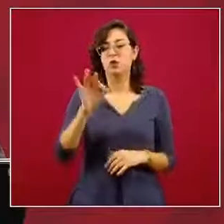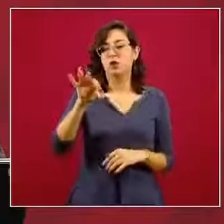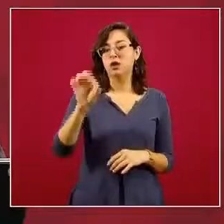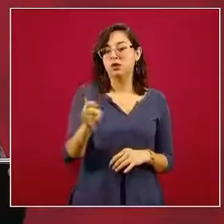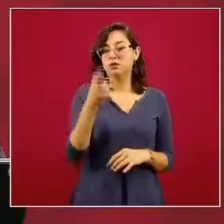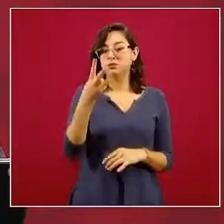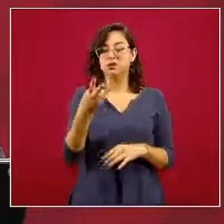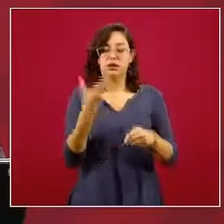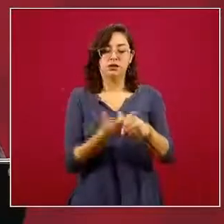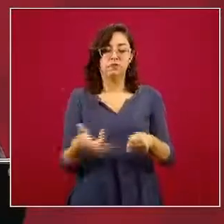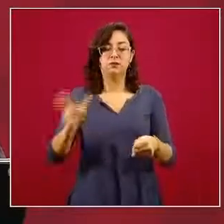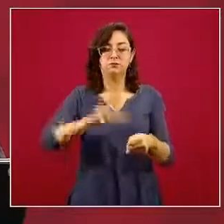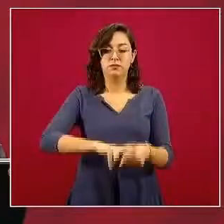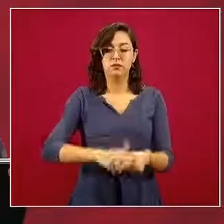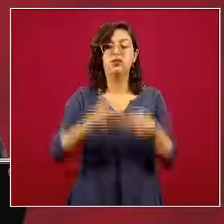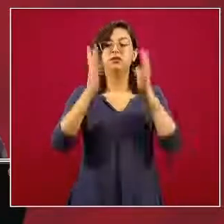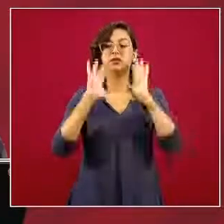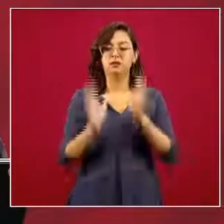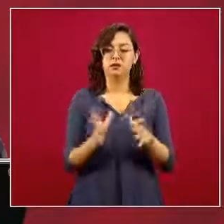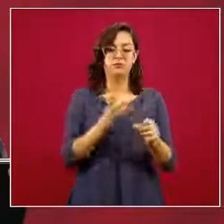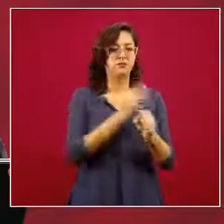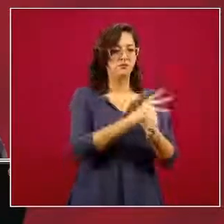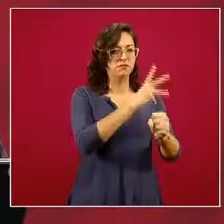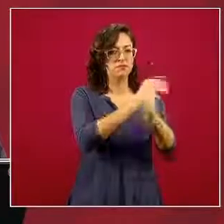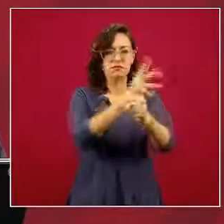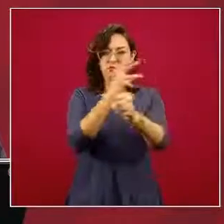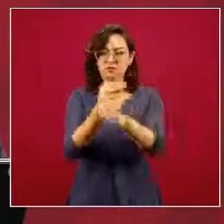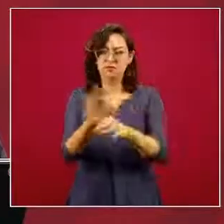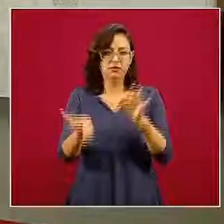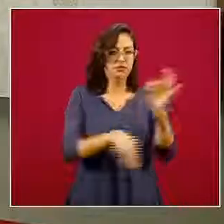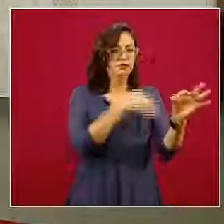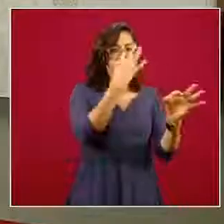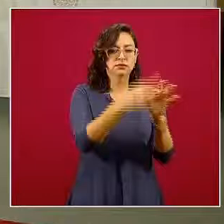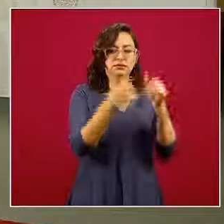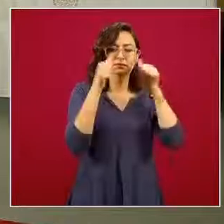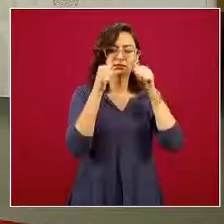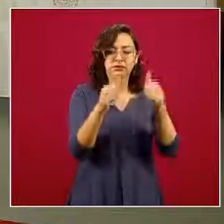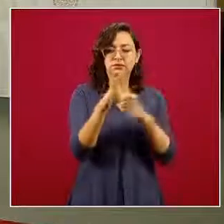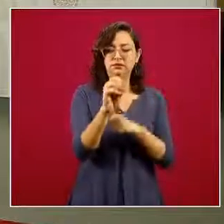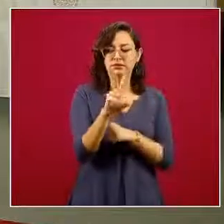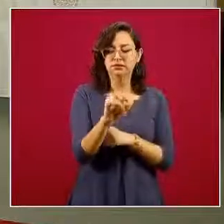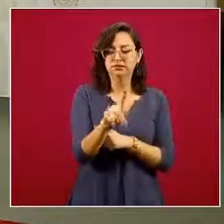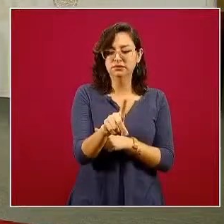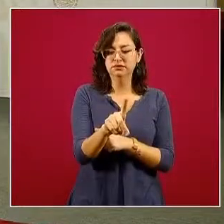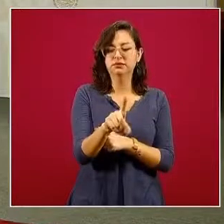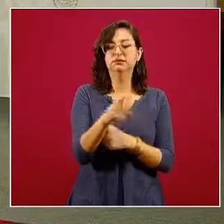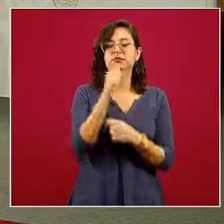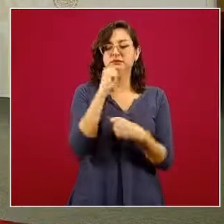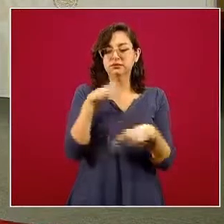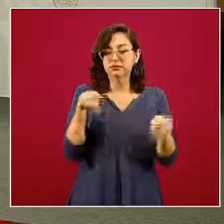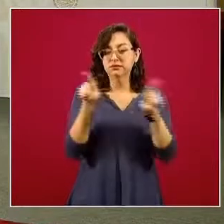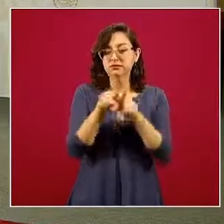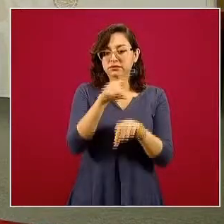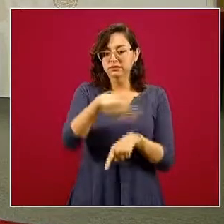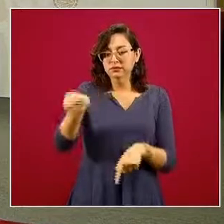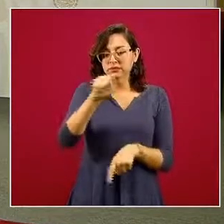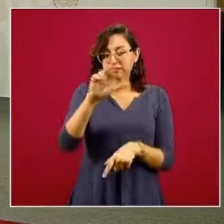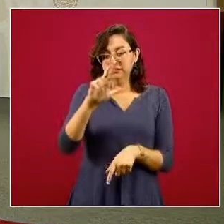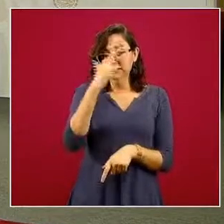43 hospitales ya han sido acondicionados y rehabilitados, y esto parte de aquellos hospitales, se acordarán,